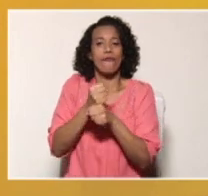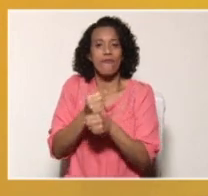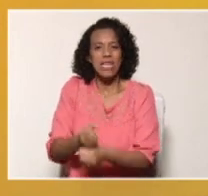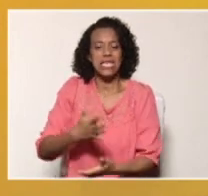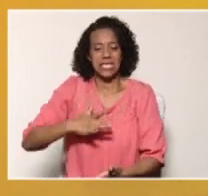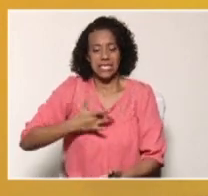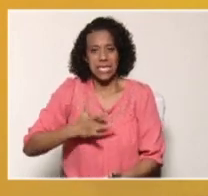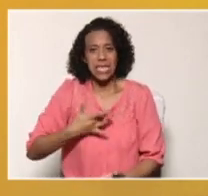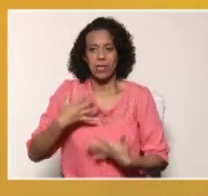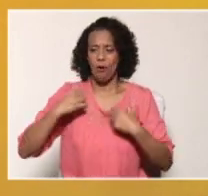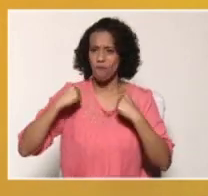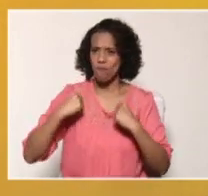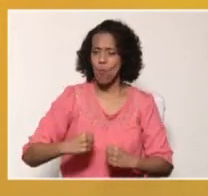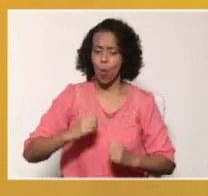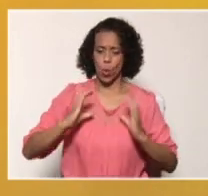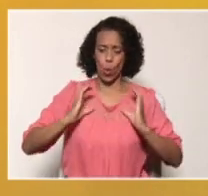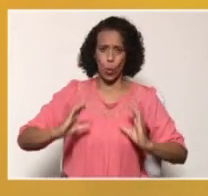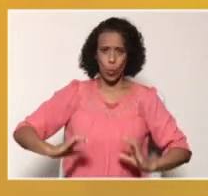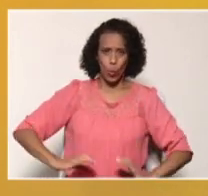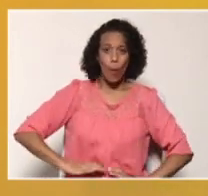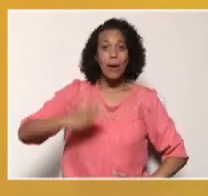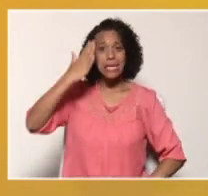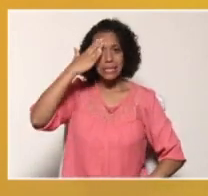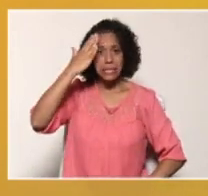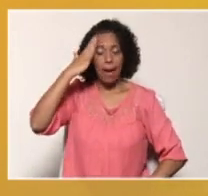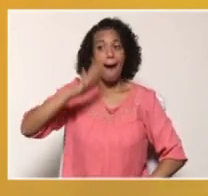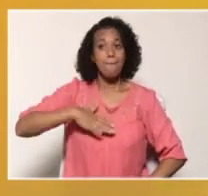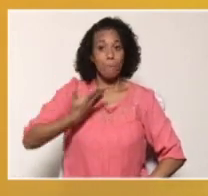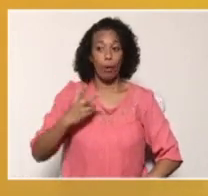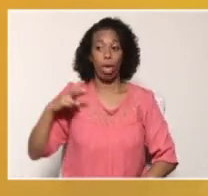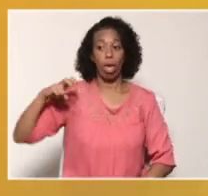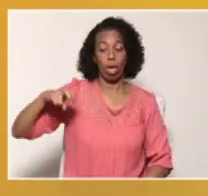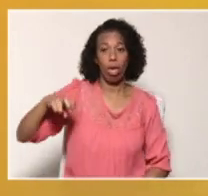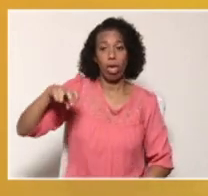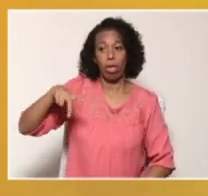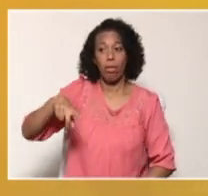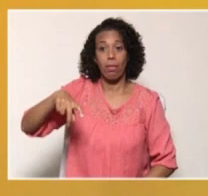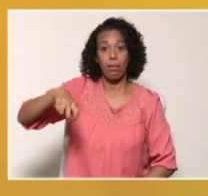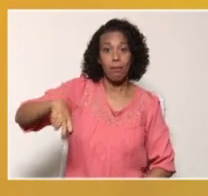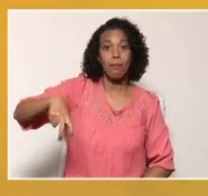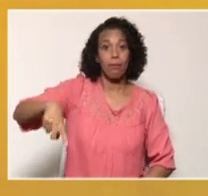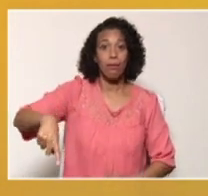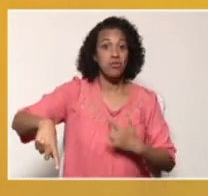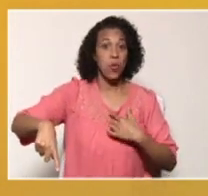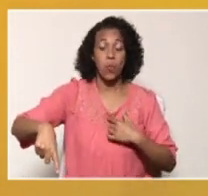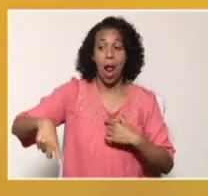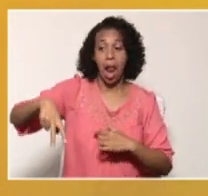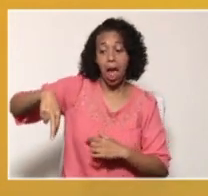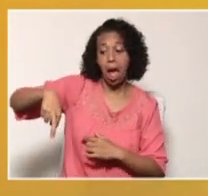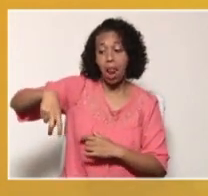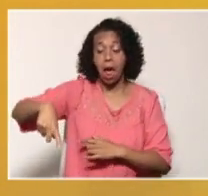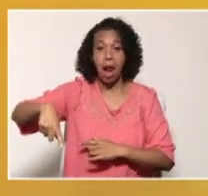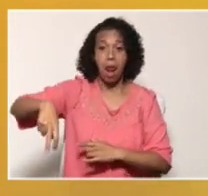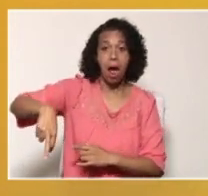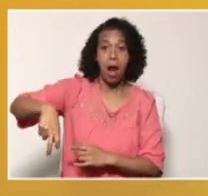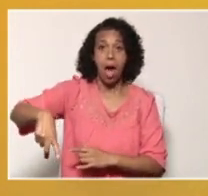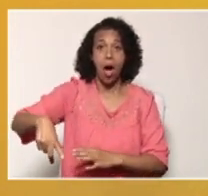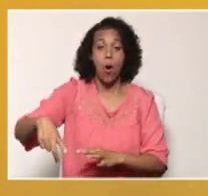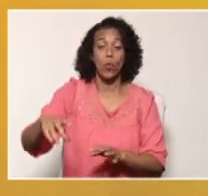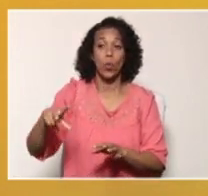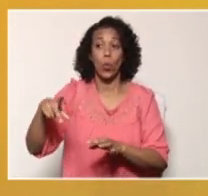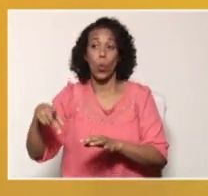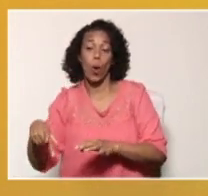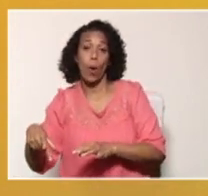vaya apropiándose de su cuerpo y sepa que él va primero bajando sin alternar los pies, porque lo va a bajar de